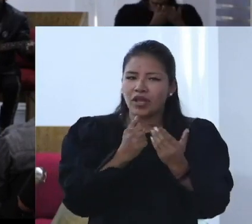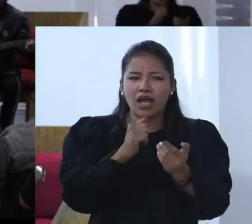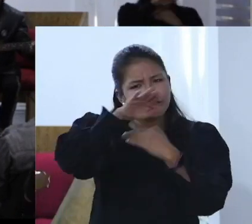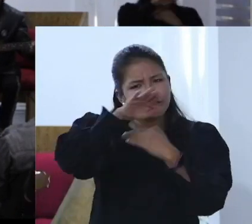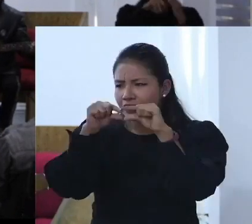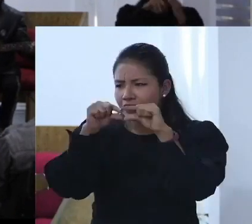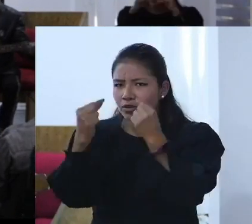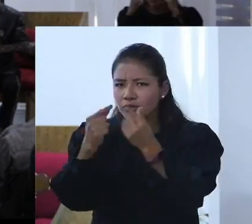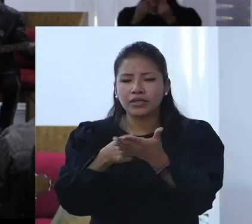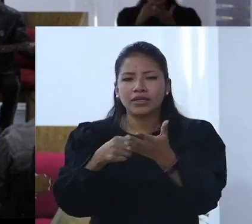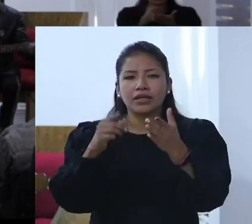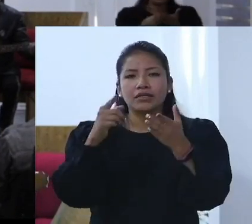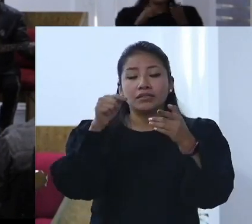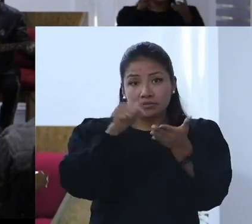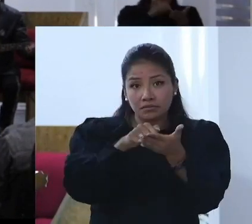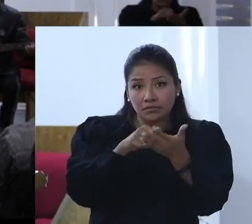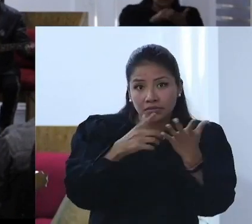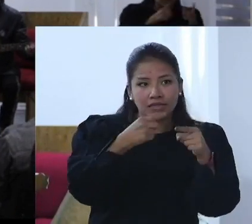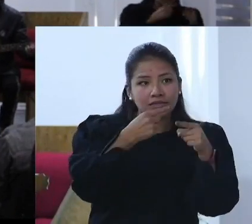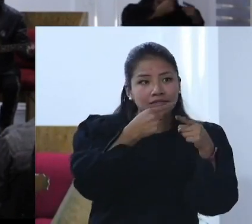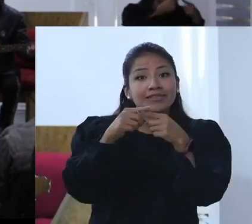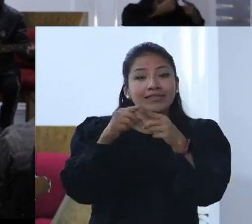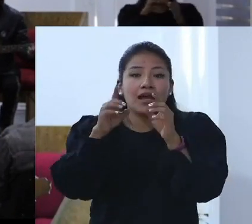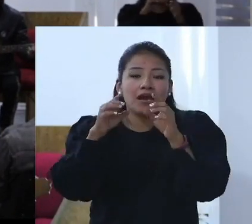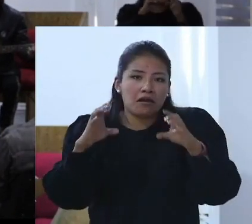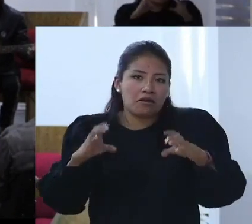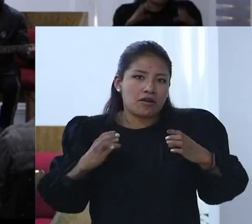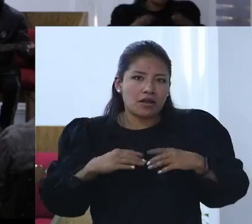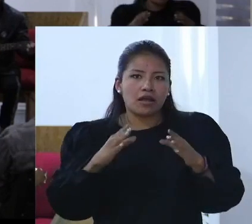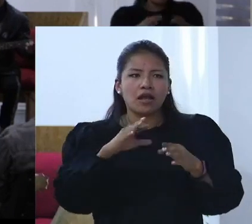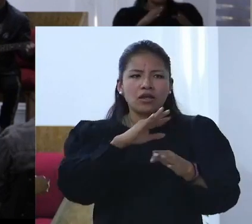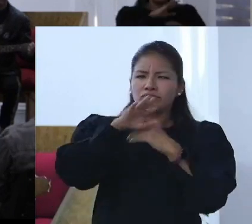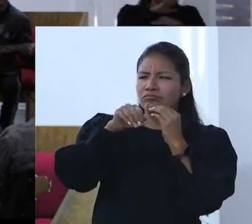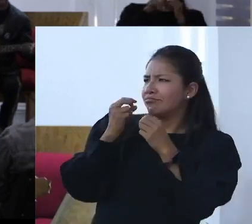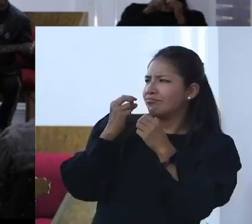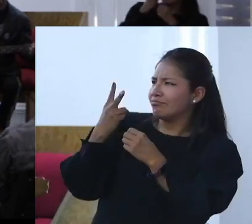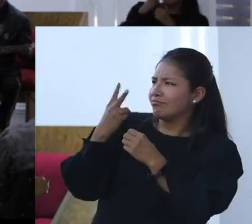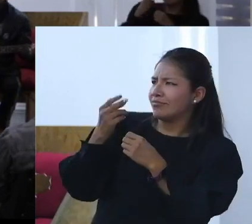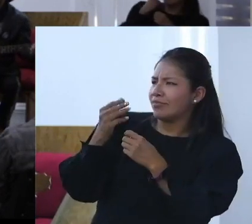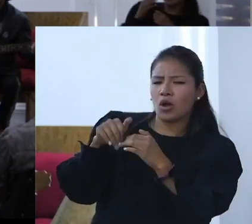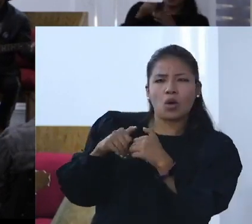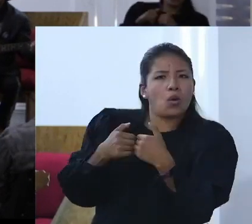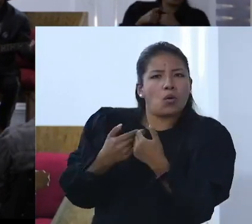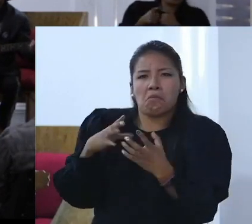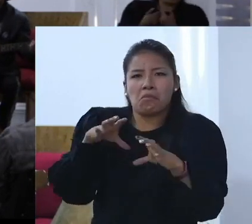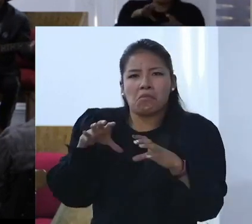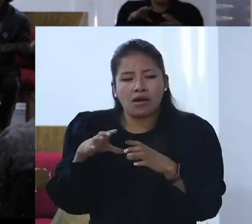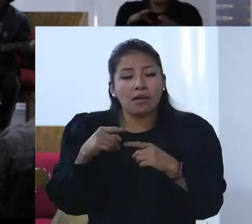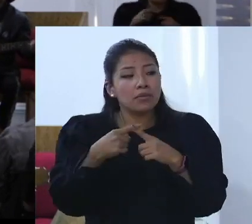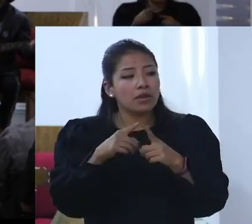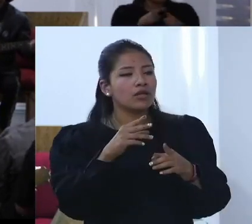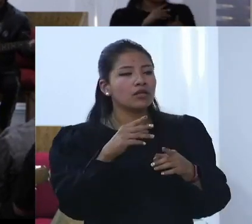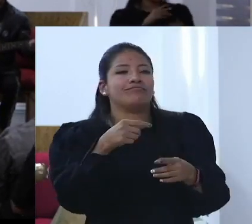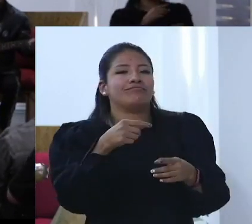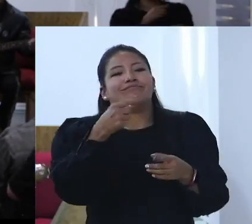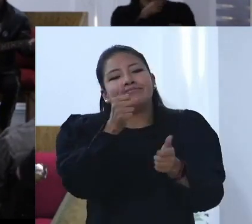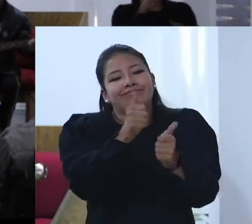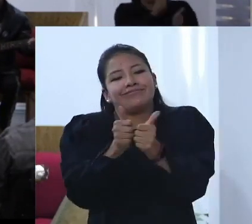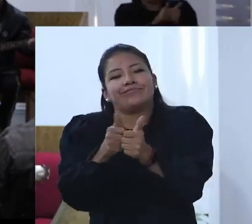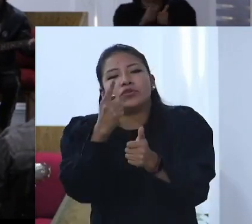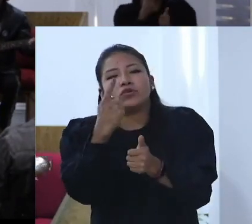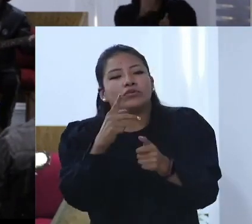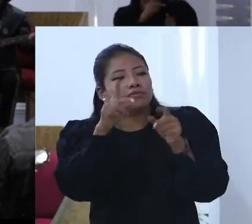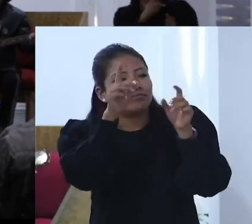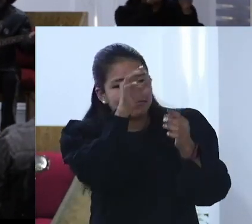discapacidades muchas personas me dicen cómo lo haces no pero es decisión de uno también estamos para ir adelante no para atrás